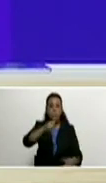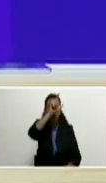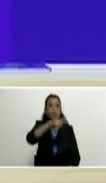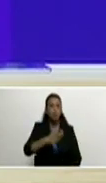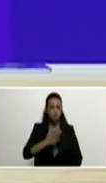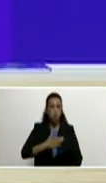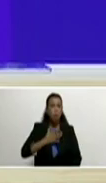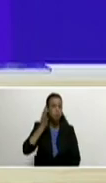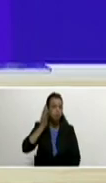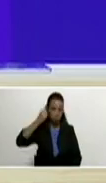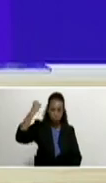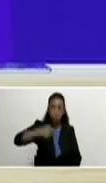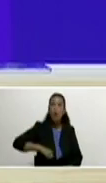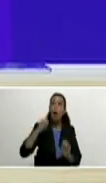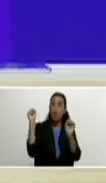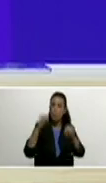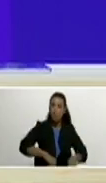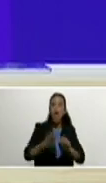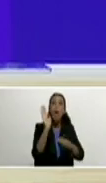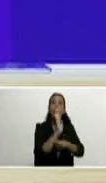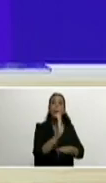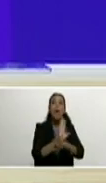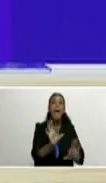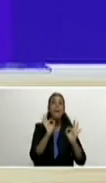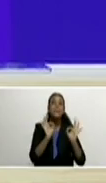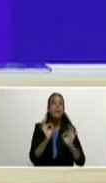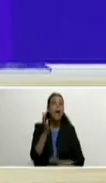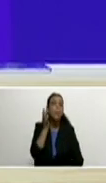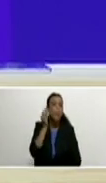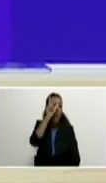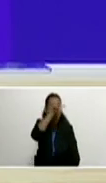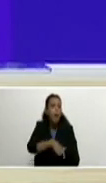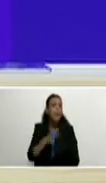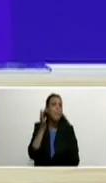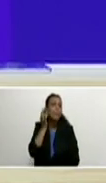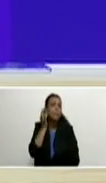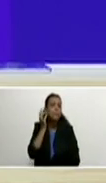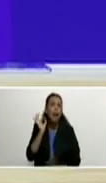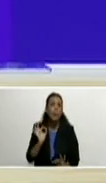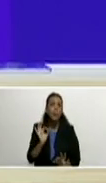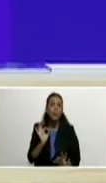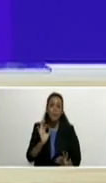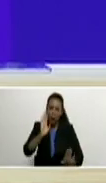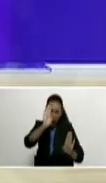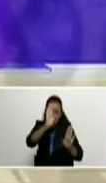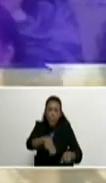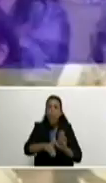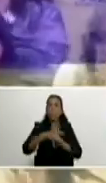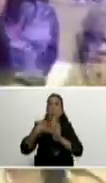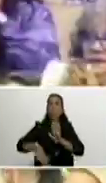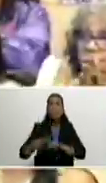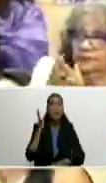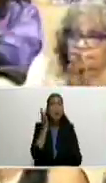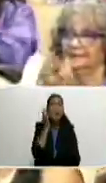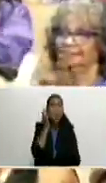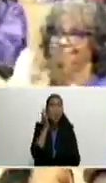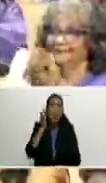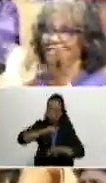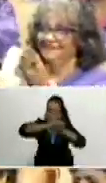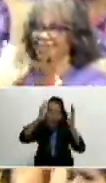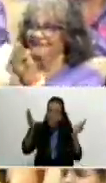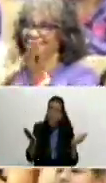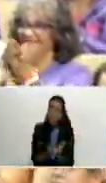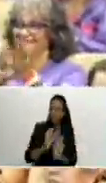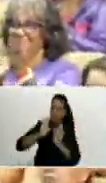soy feminista y voy a proteger especialmente a la mujer venezolana y abogo por los derechos de las mujeres en el mundo